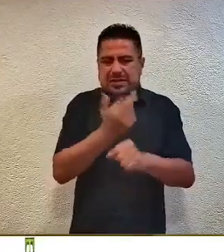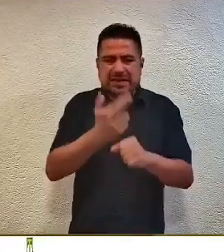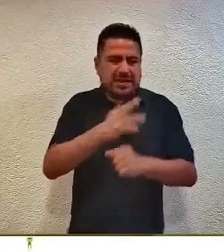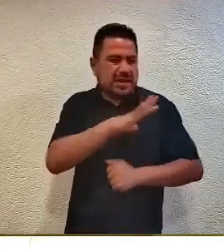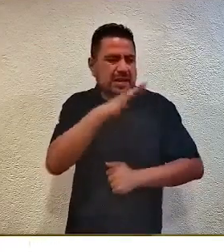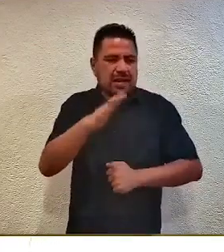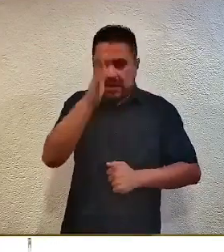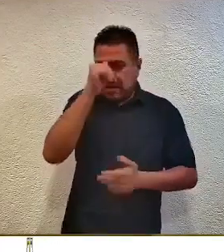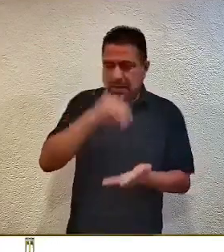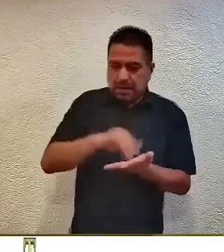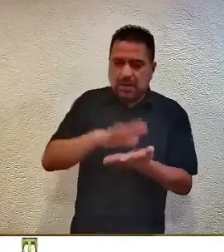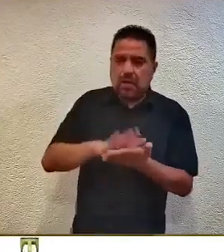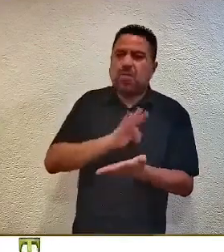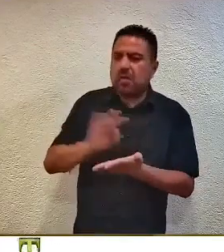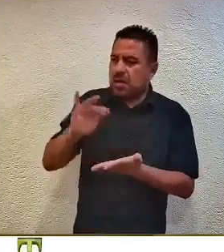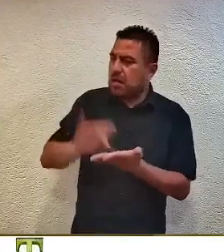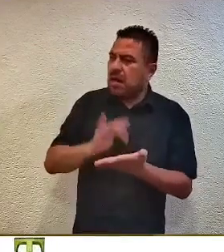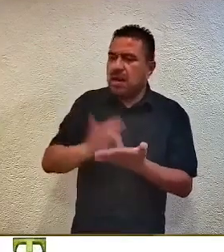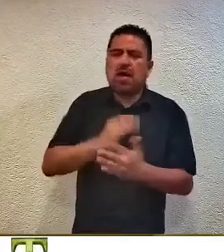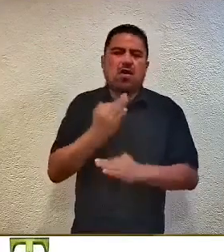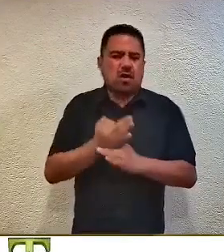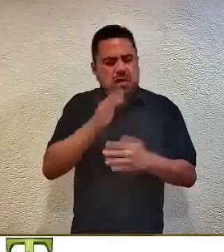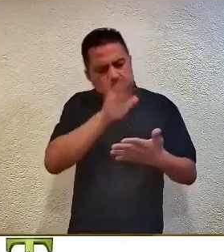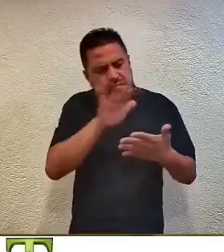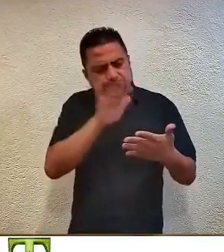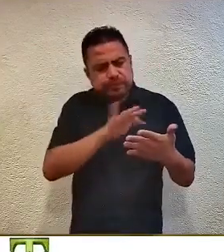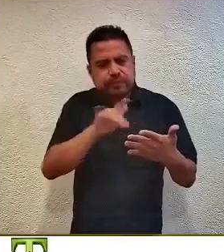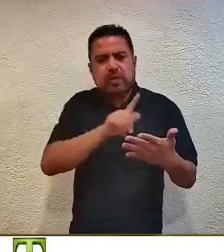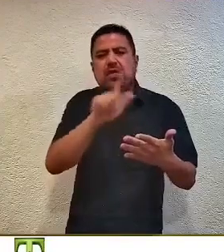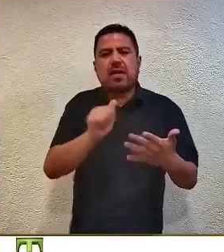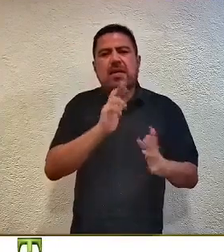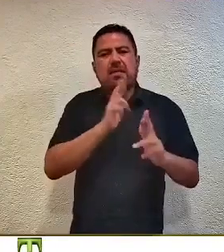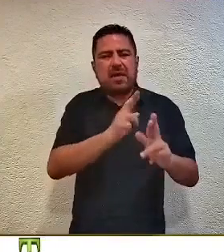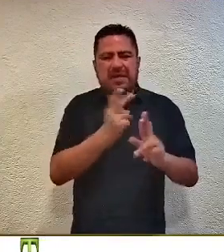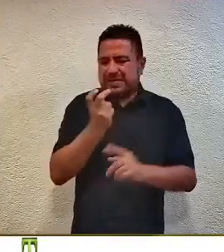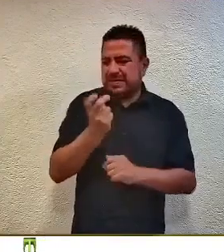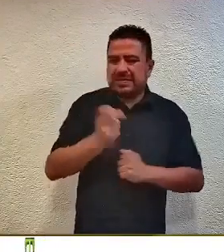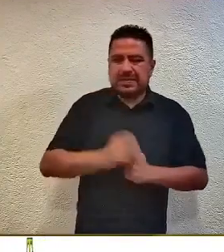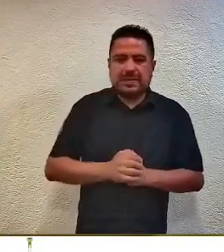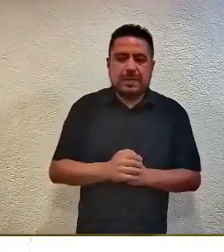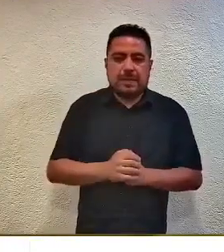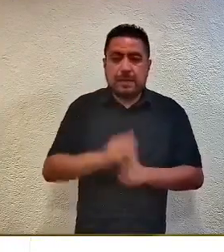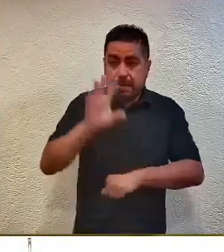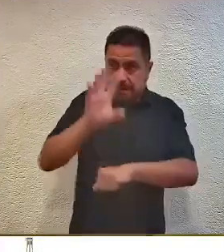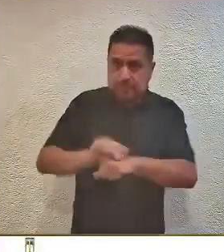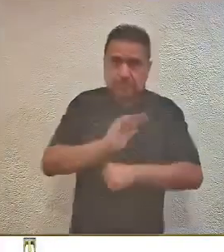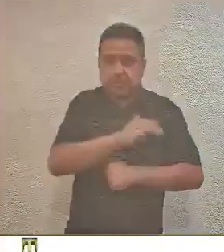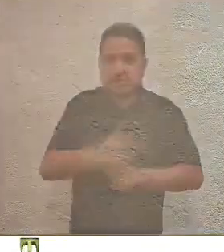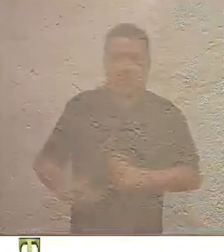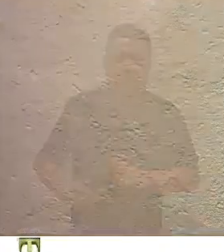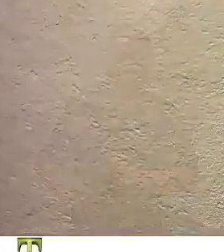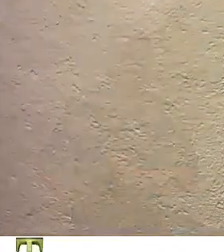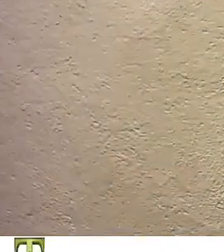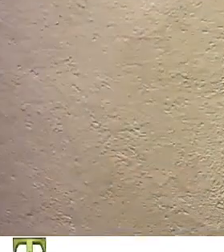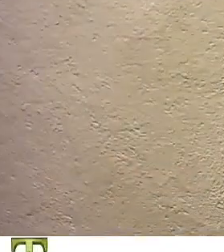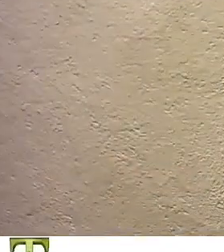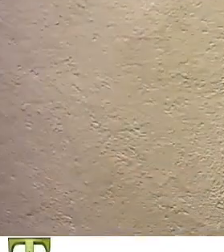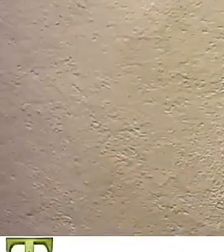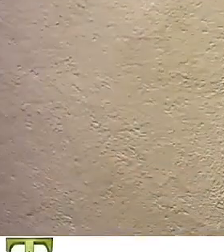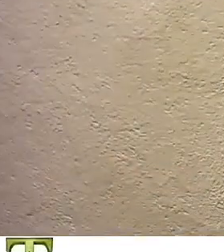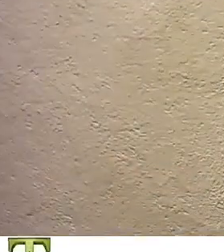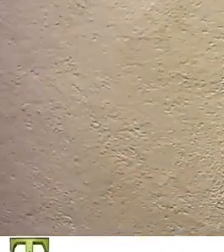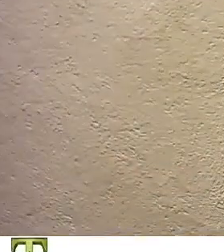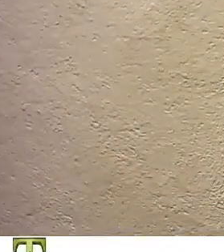de Acuerdos nos apoye con la cuenta y los resolutivos del mismo. Con su autorización, magistrada presidenta, doy cuenta con el proyecto